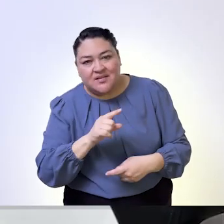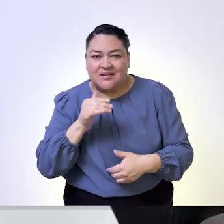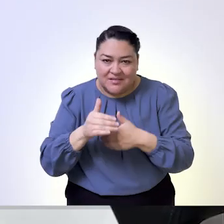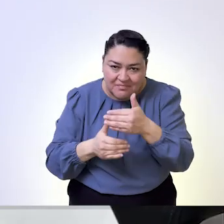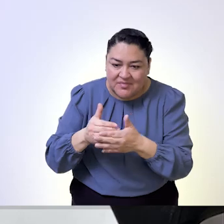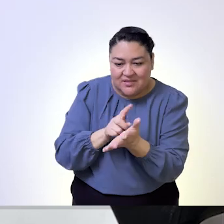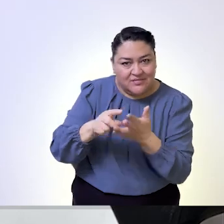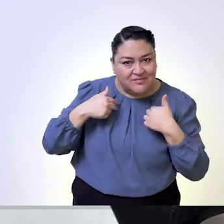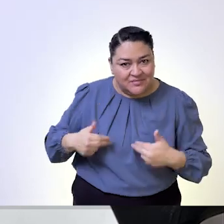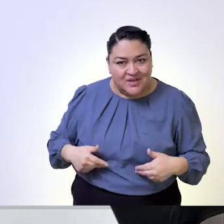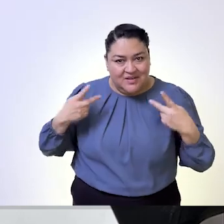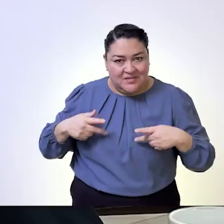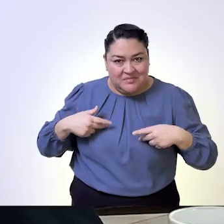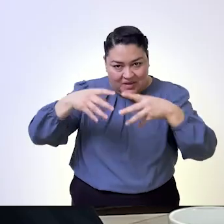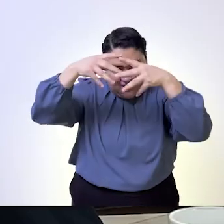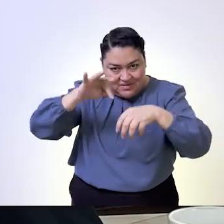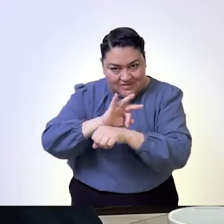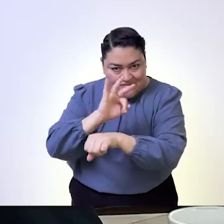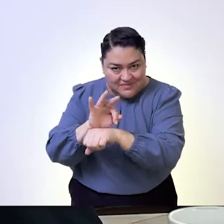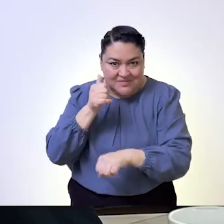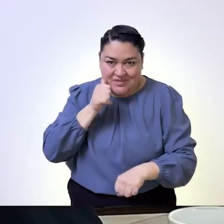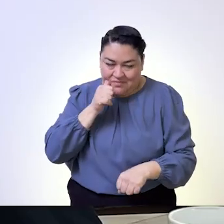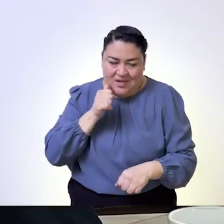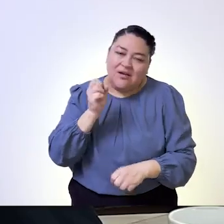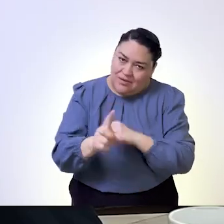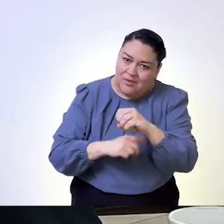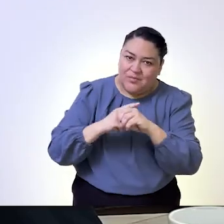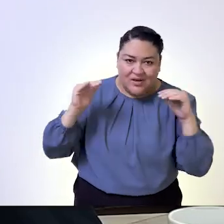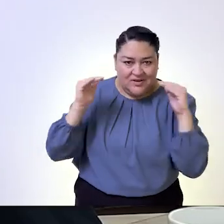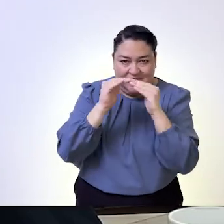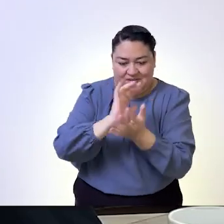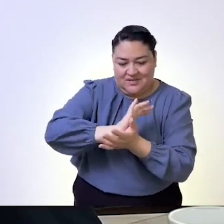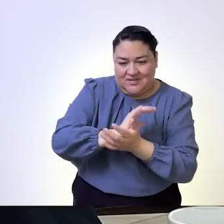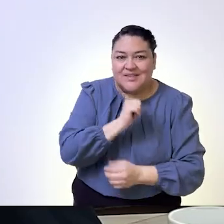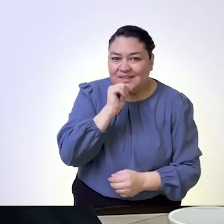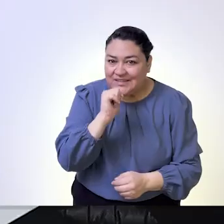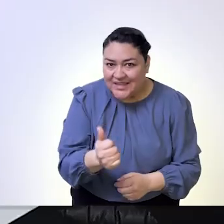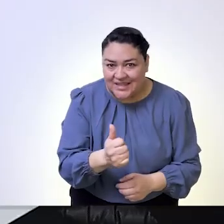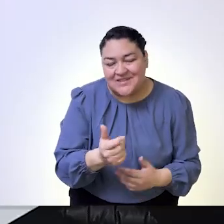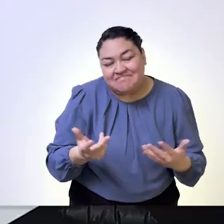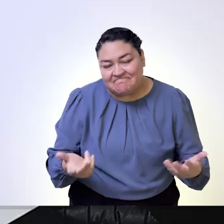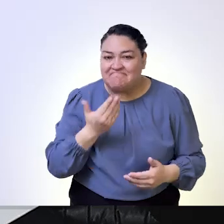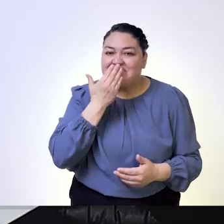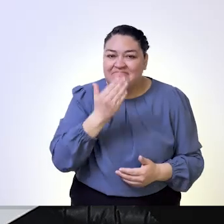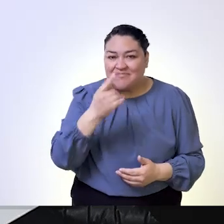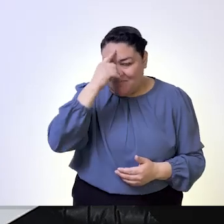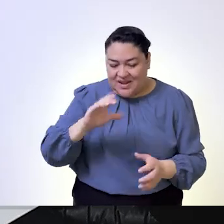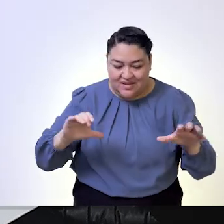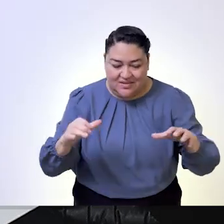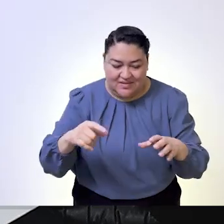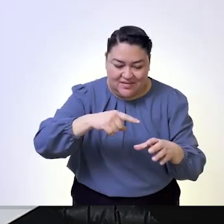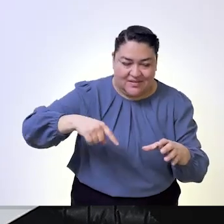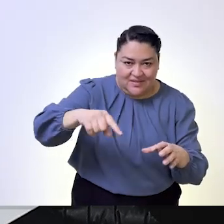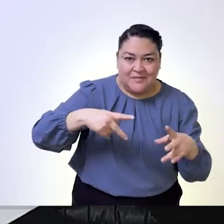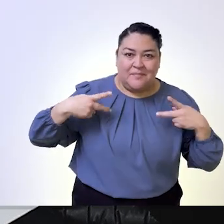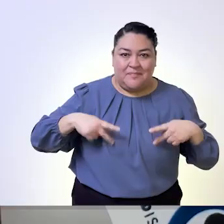este criterio progresivo de los derechos humanos y de la defensa del derecho a la igualdad y no discriminación en favor, obviamente, pues de